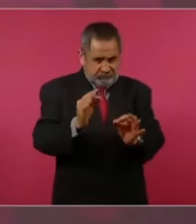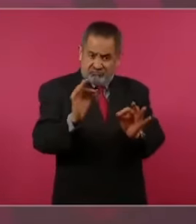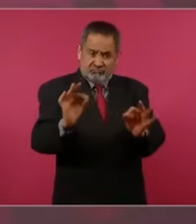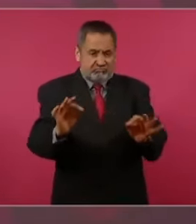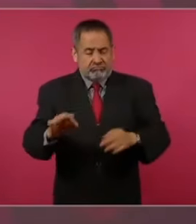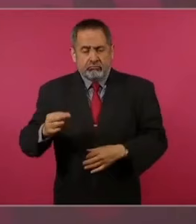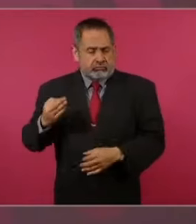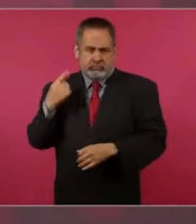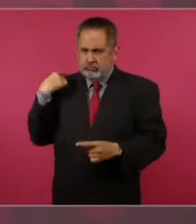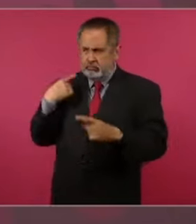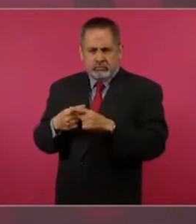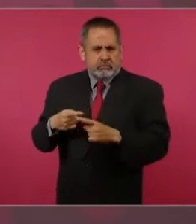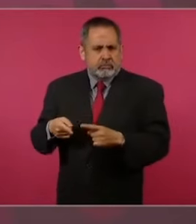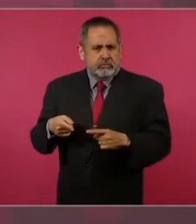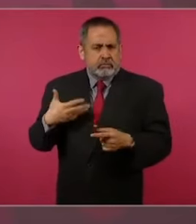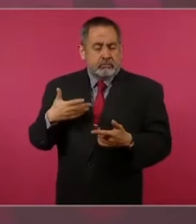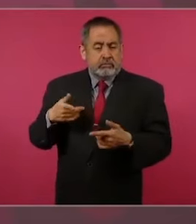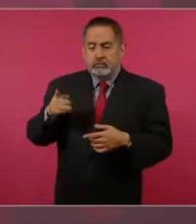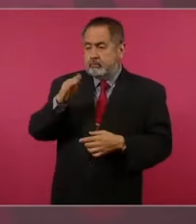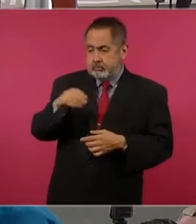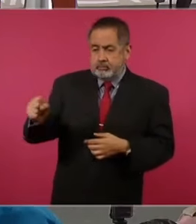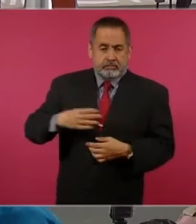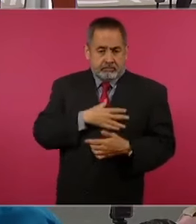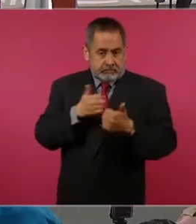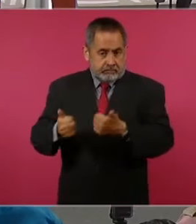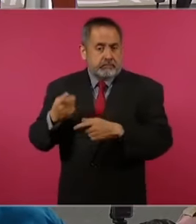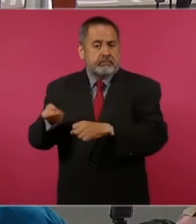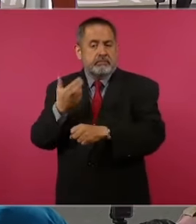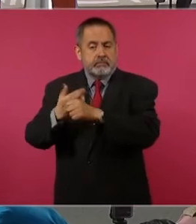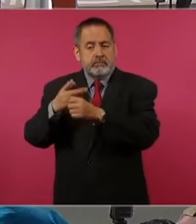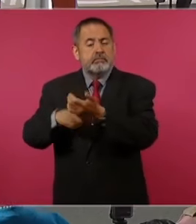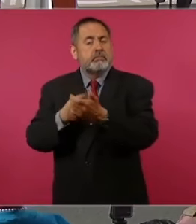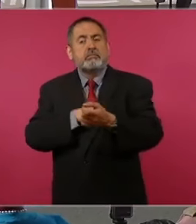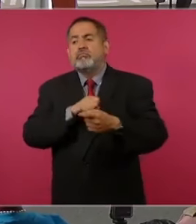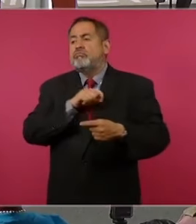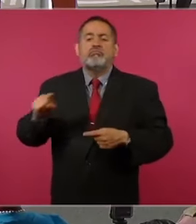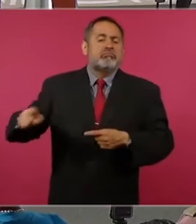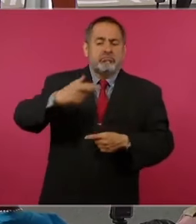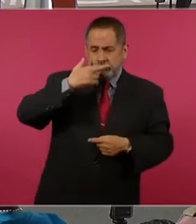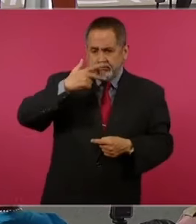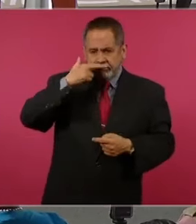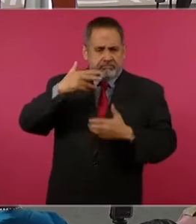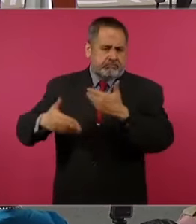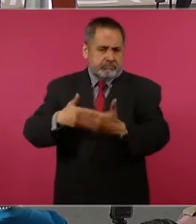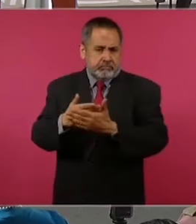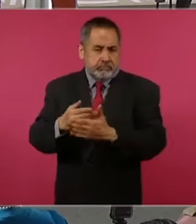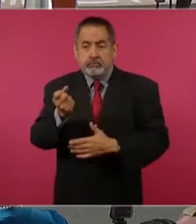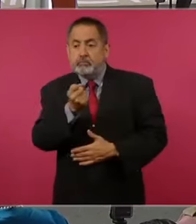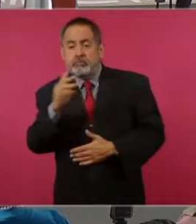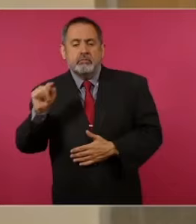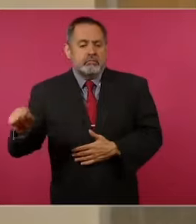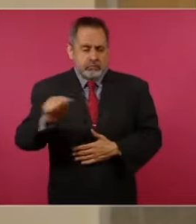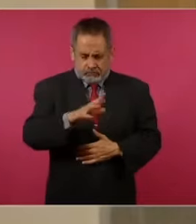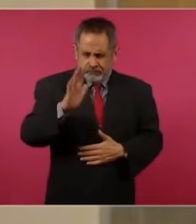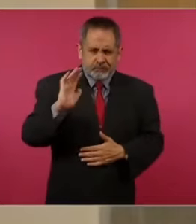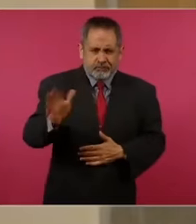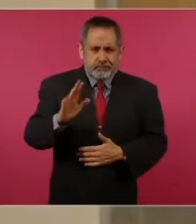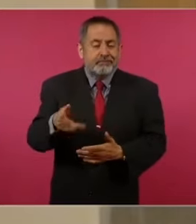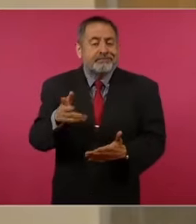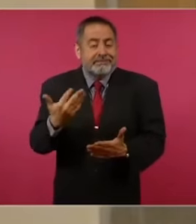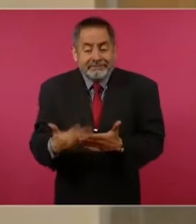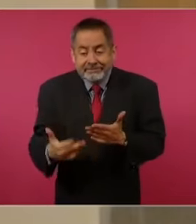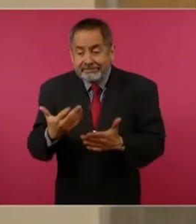parte de ya del propio IMSS Bienestar o de las Secretarías de Salud y en algunos casos ya hicieron intervenciones en infraestructura, pero lo que les